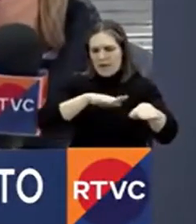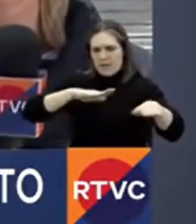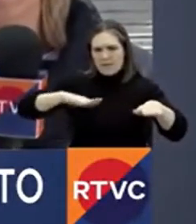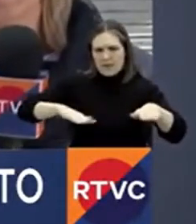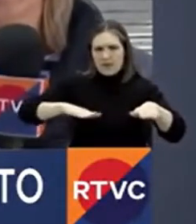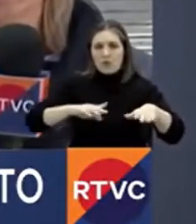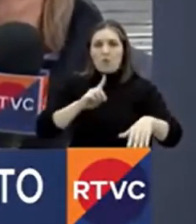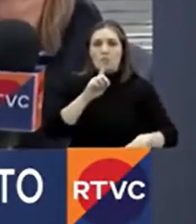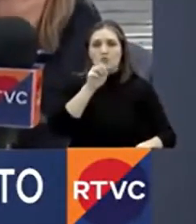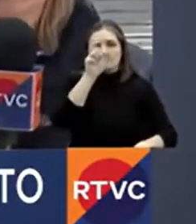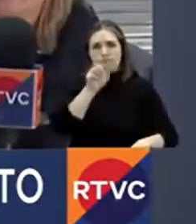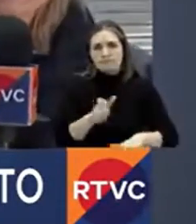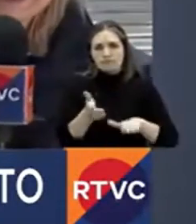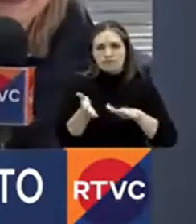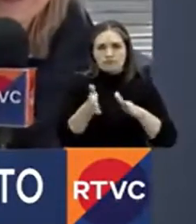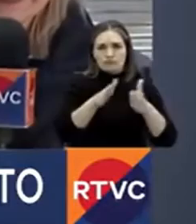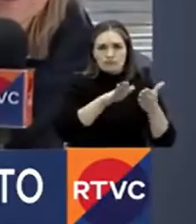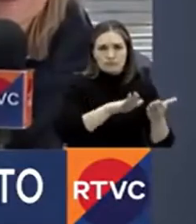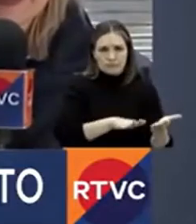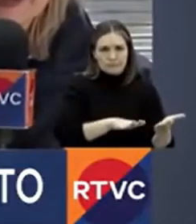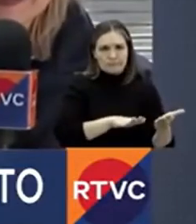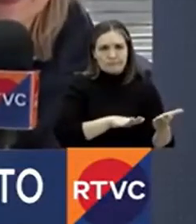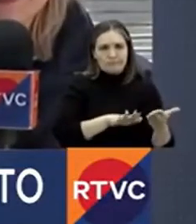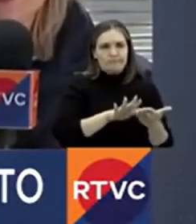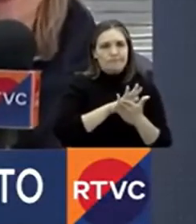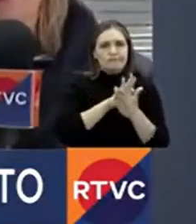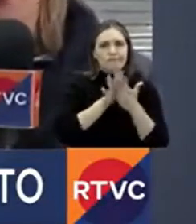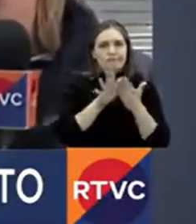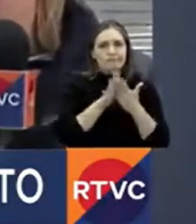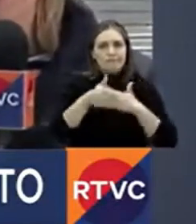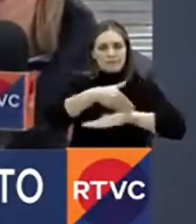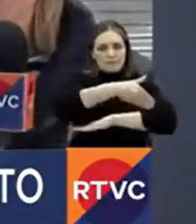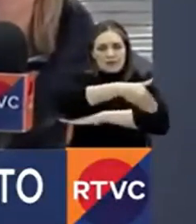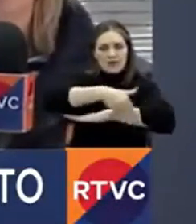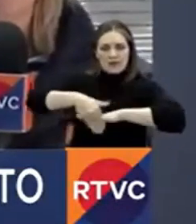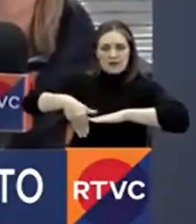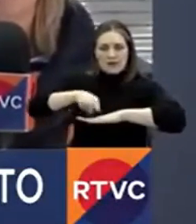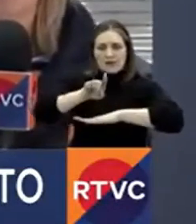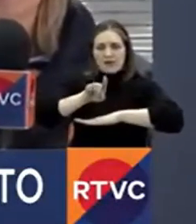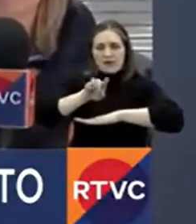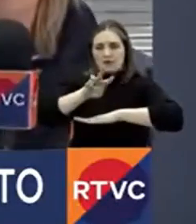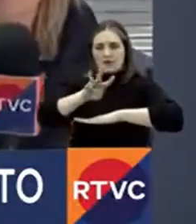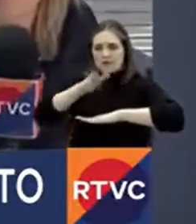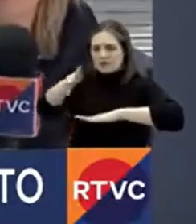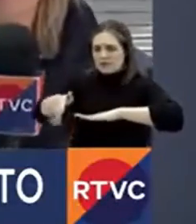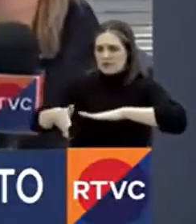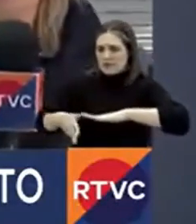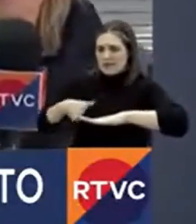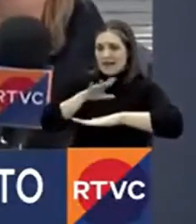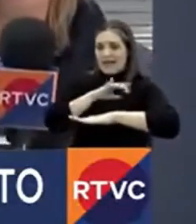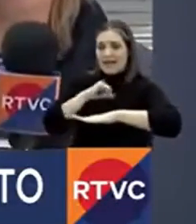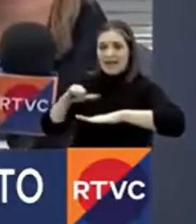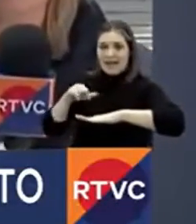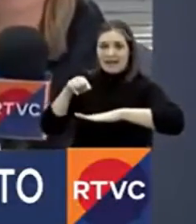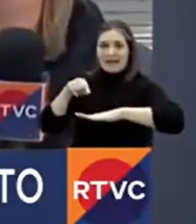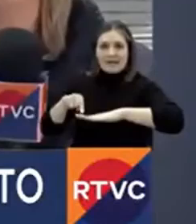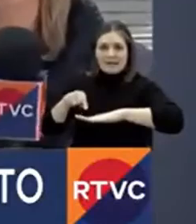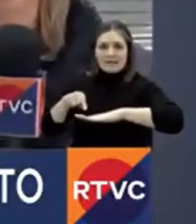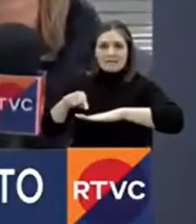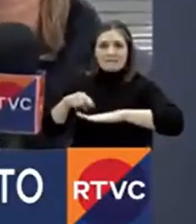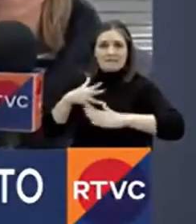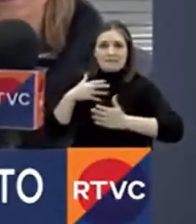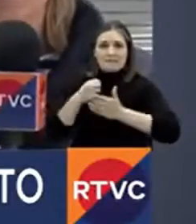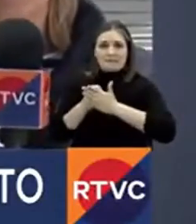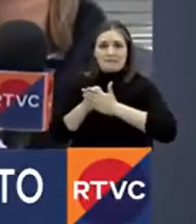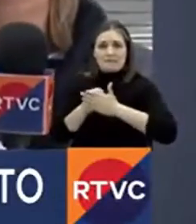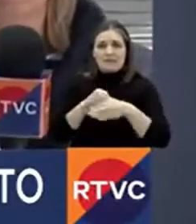una persona fallecida y hay que tener en cuenta que fue en la calle 13 con Avenida Ciudad de Cali y esto generó trancón por aproximadamente